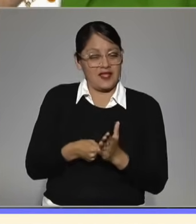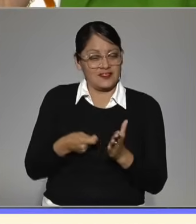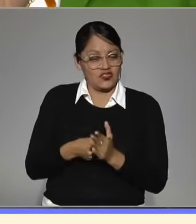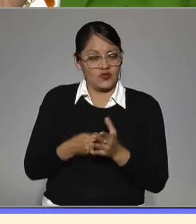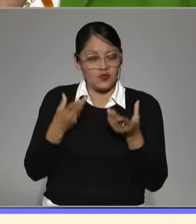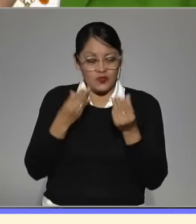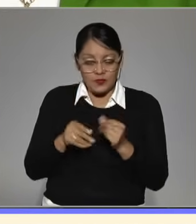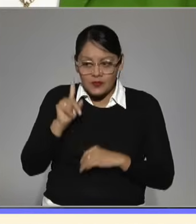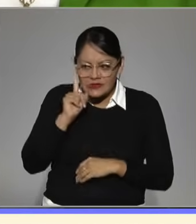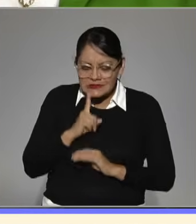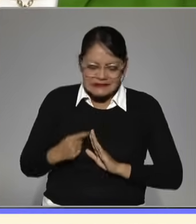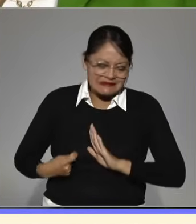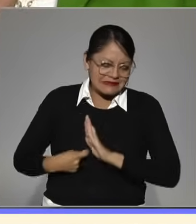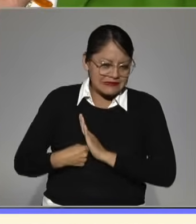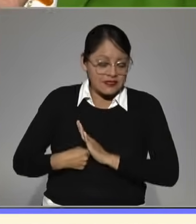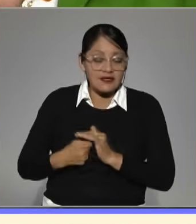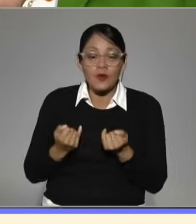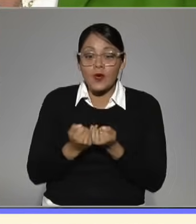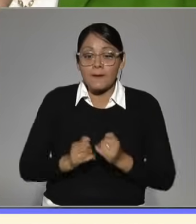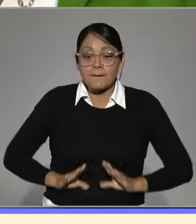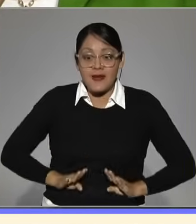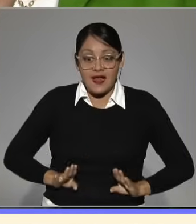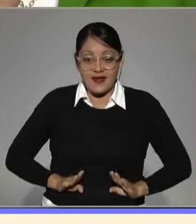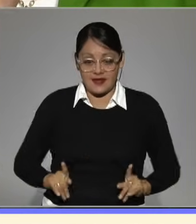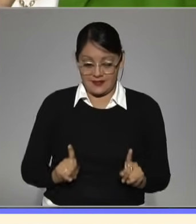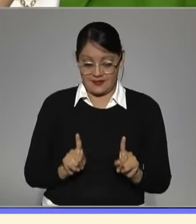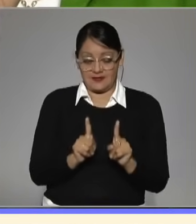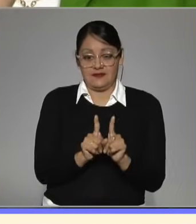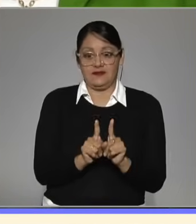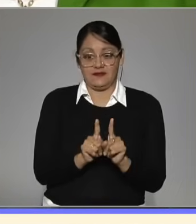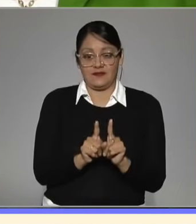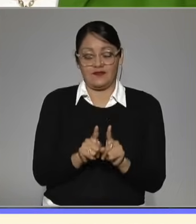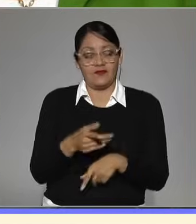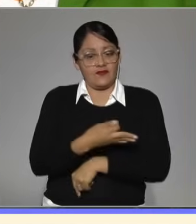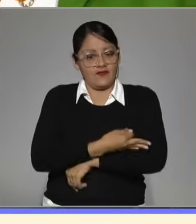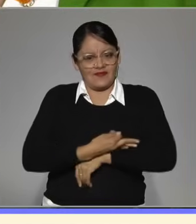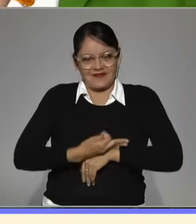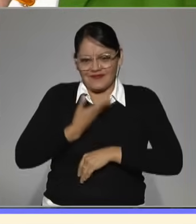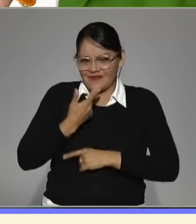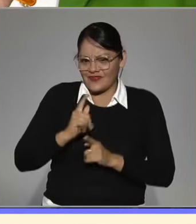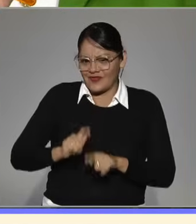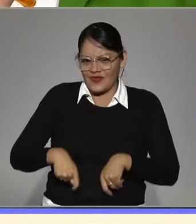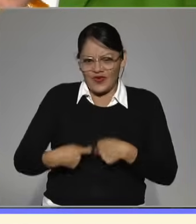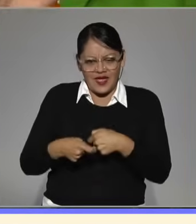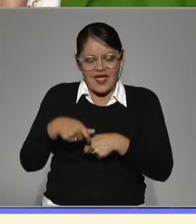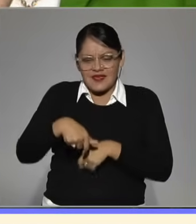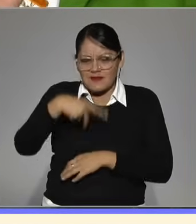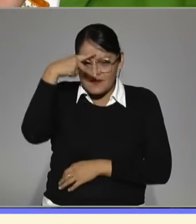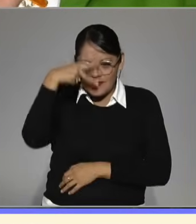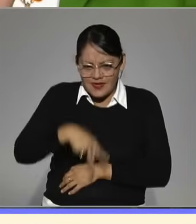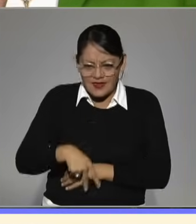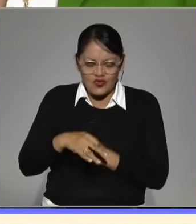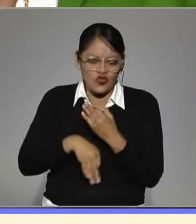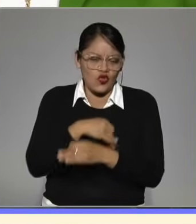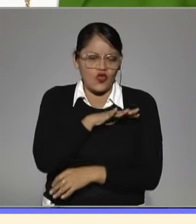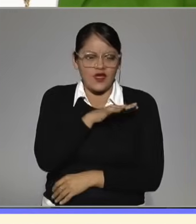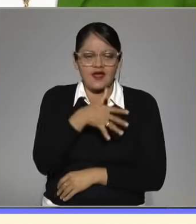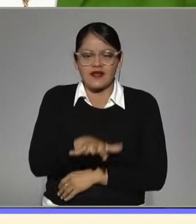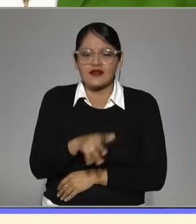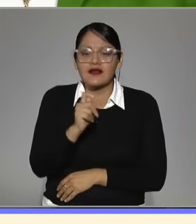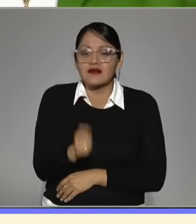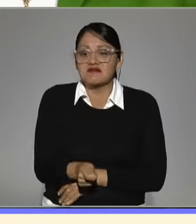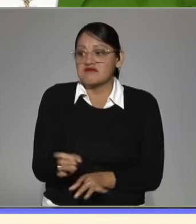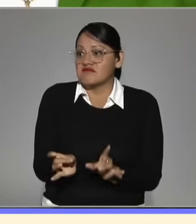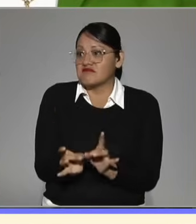para las mujeres, para las parejas, en las familias tradicionales mexicanas quizás, pero en general, pues que